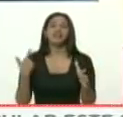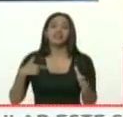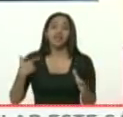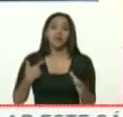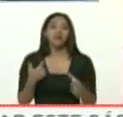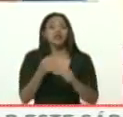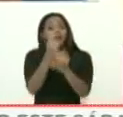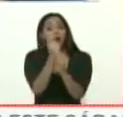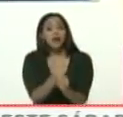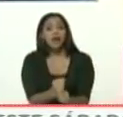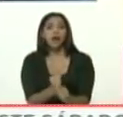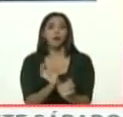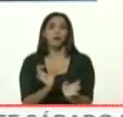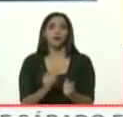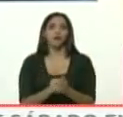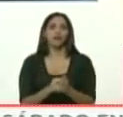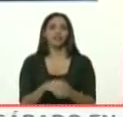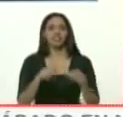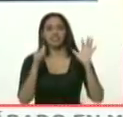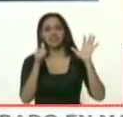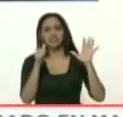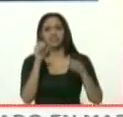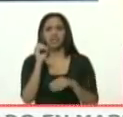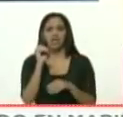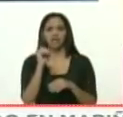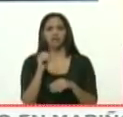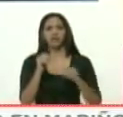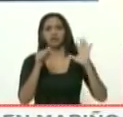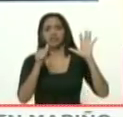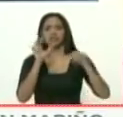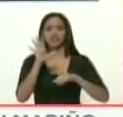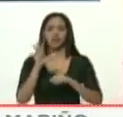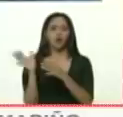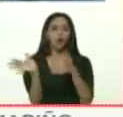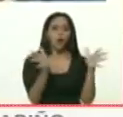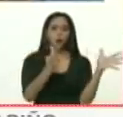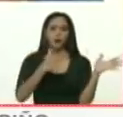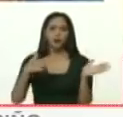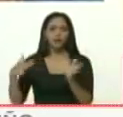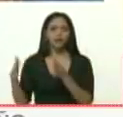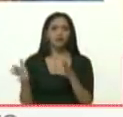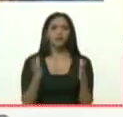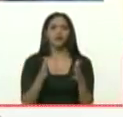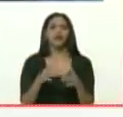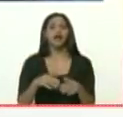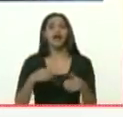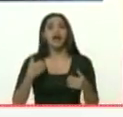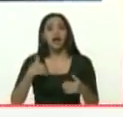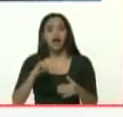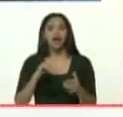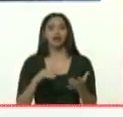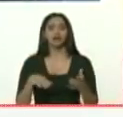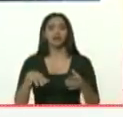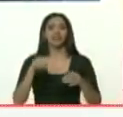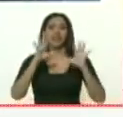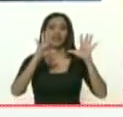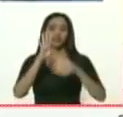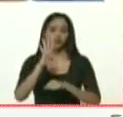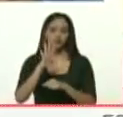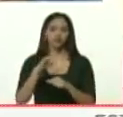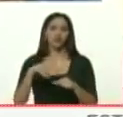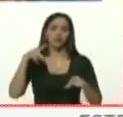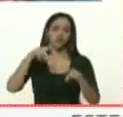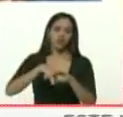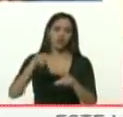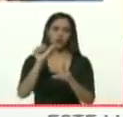esperamos pues que sean entre 60 y 65 ondas tropicales este año. Ha habido 14 perturbaciones tropicales y